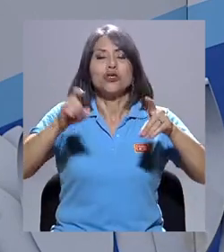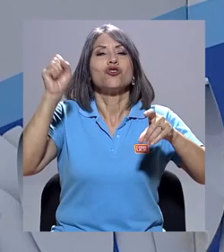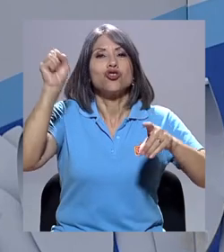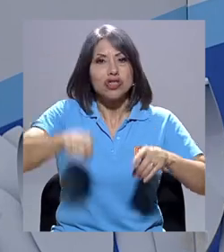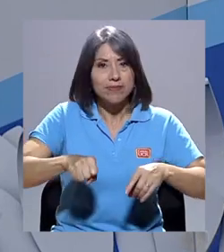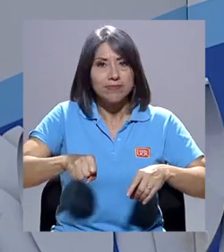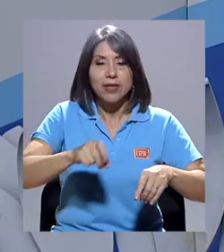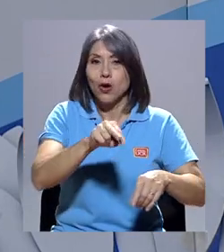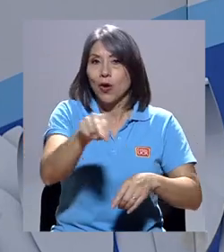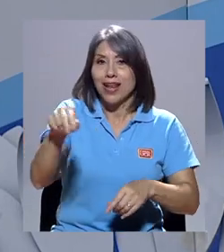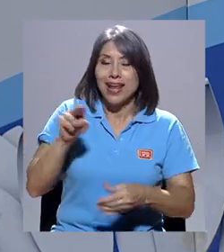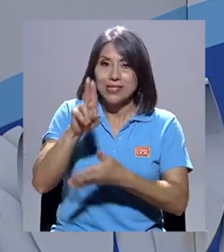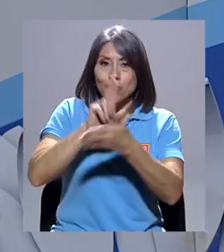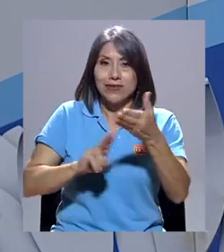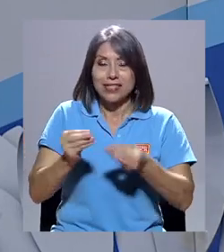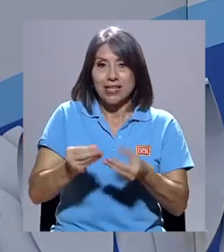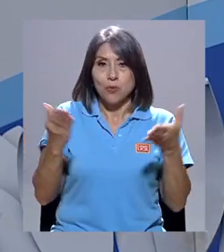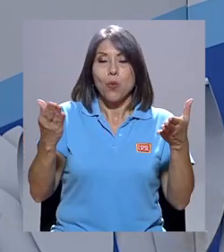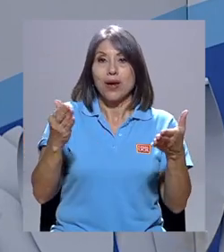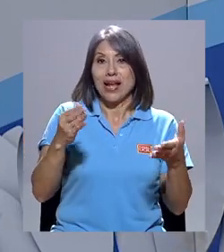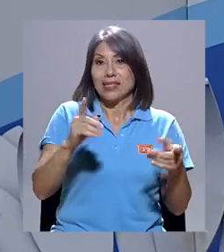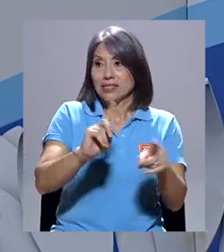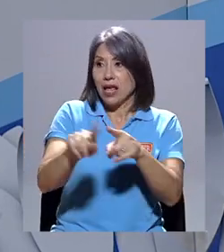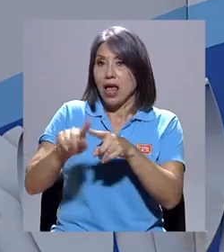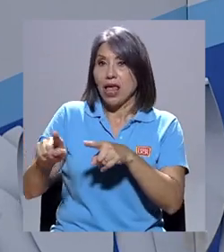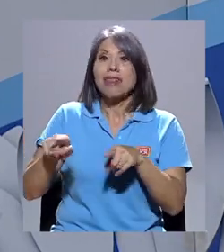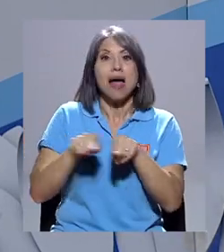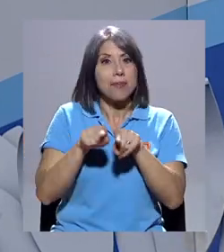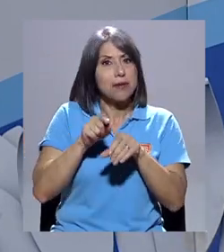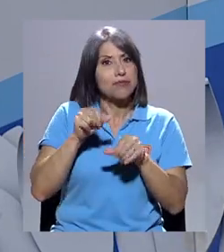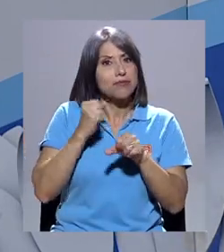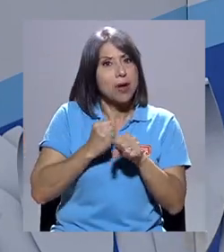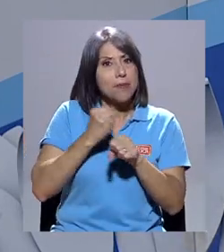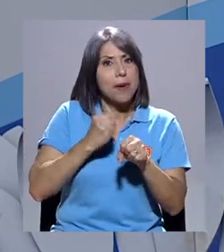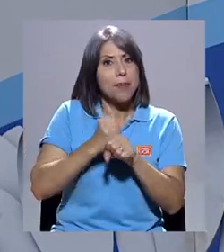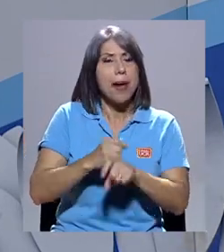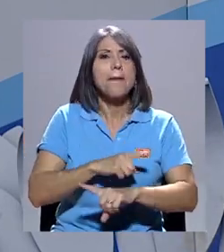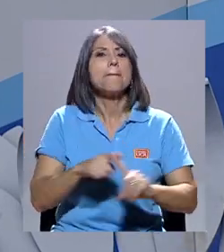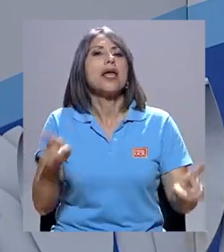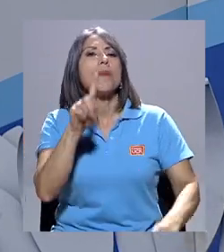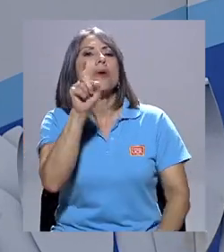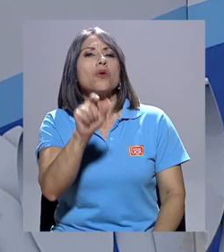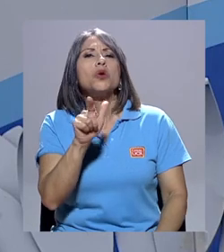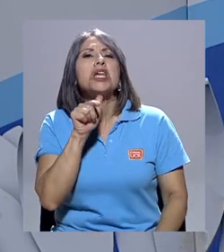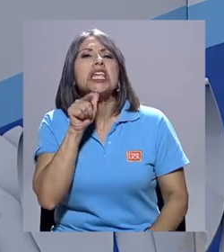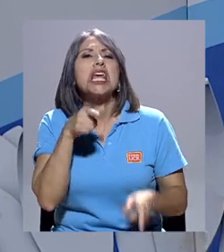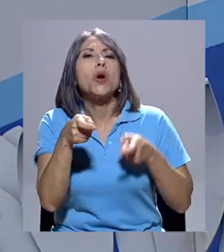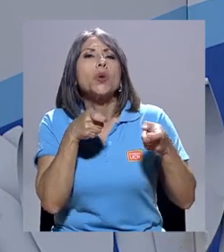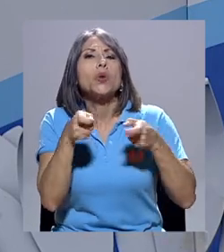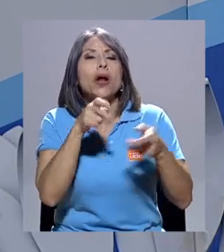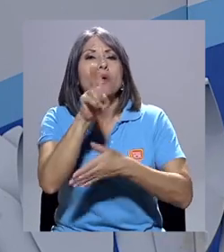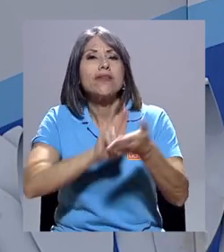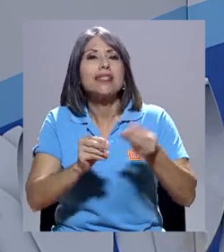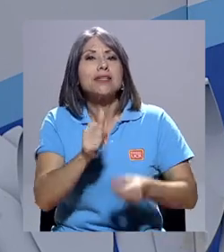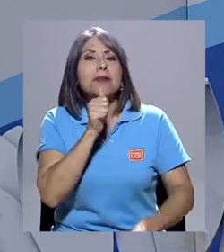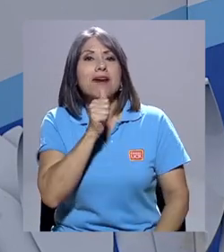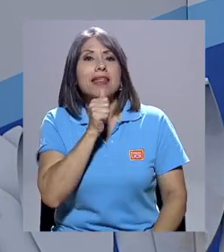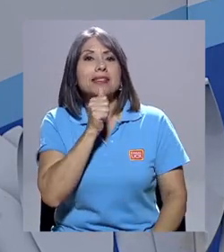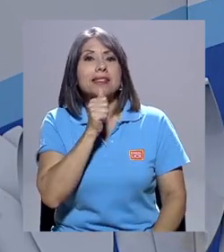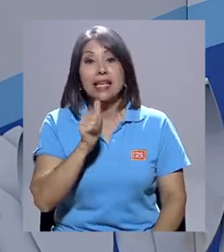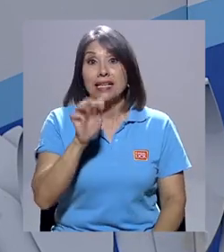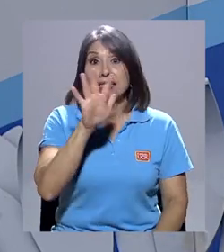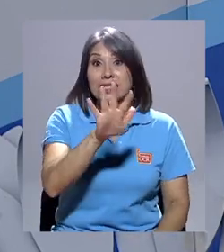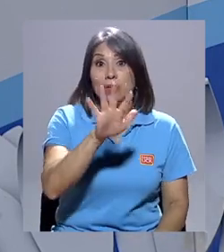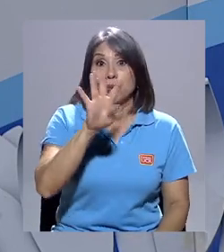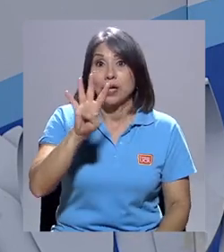verdades públicas también sigue trabajando por esto pero qué y quién controla en nuestros días privadas y sus células de lista 54 mesas privadas